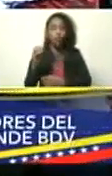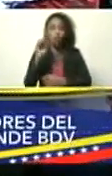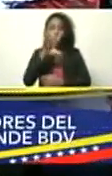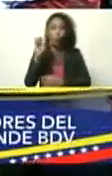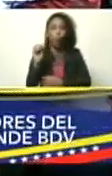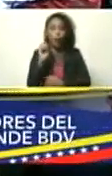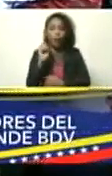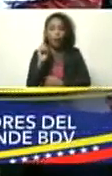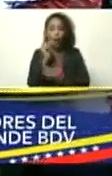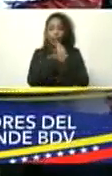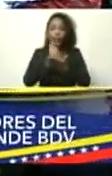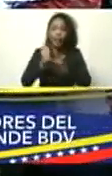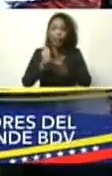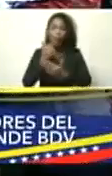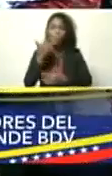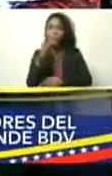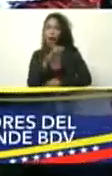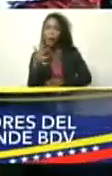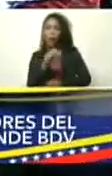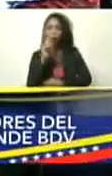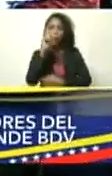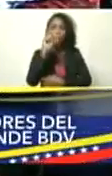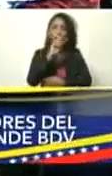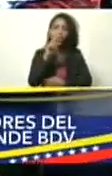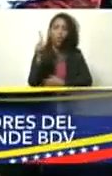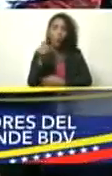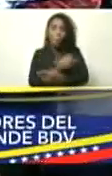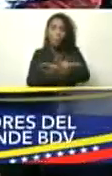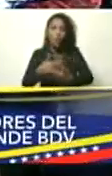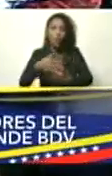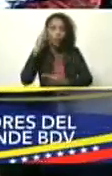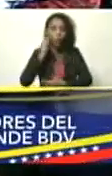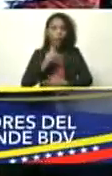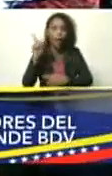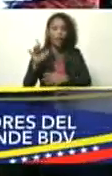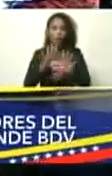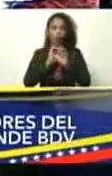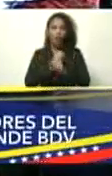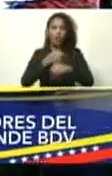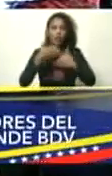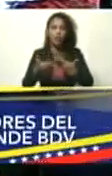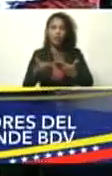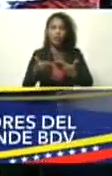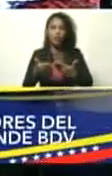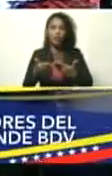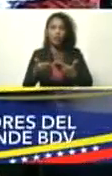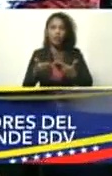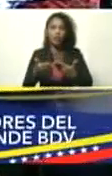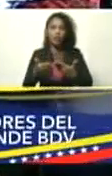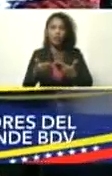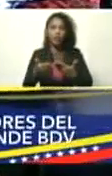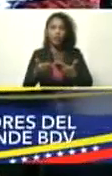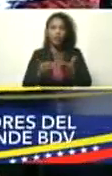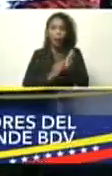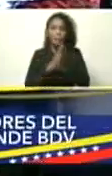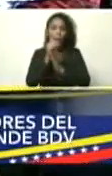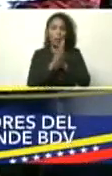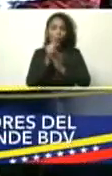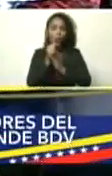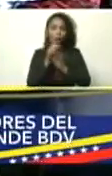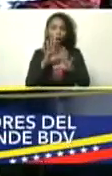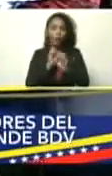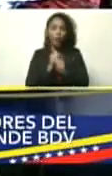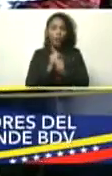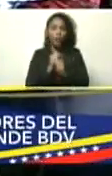por aproximadamente 21 millones de bolívares. Esto confiando en estos emprendedores,